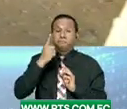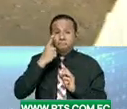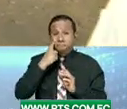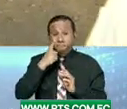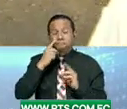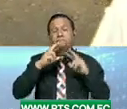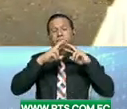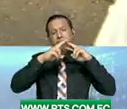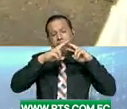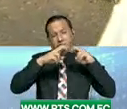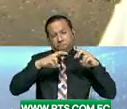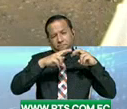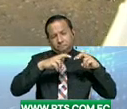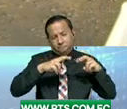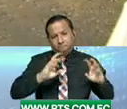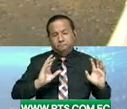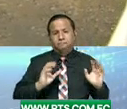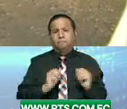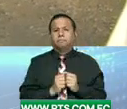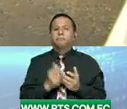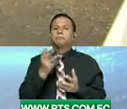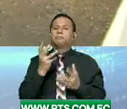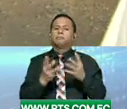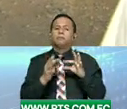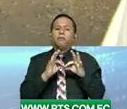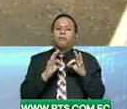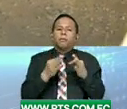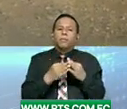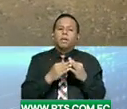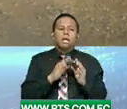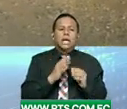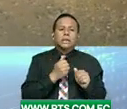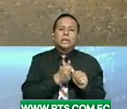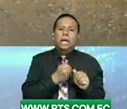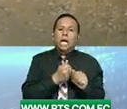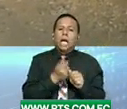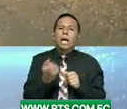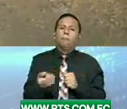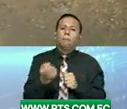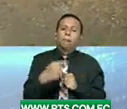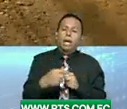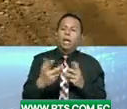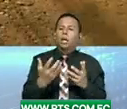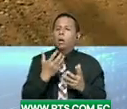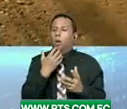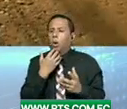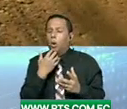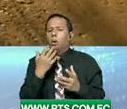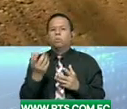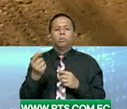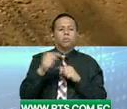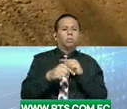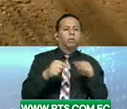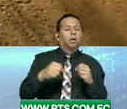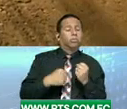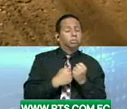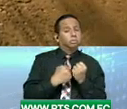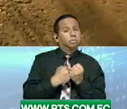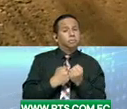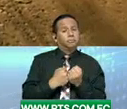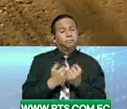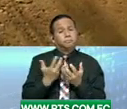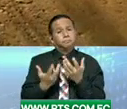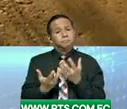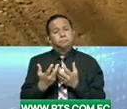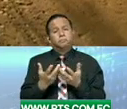investigar si es que hay algún familiar cerca que podría dar o podría también colaborar. Si hay